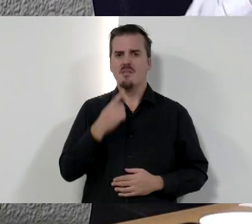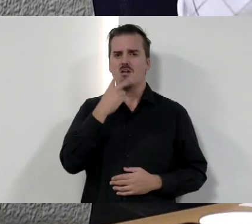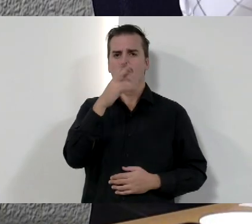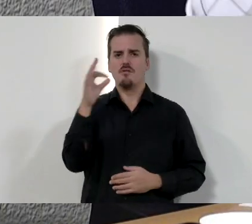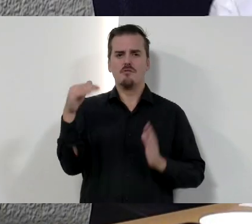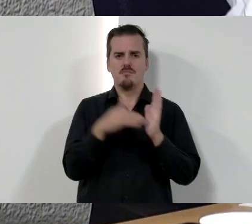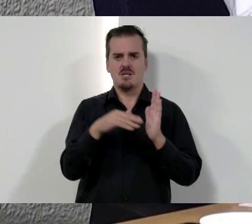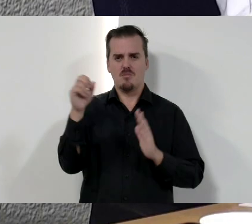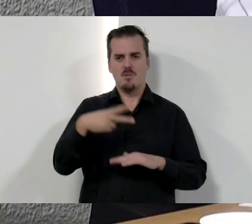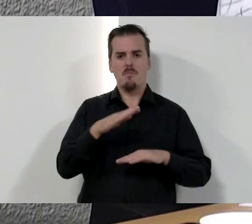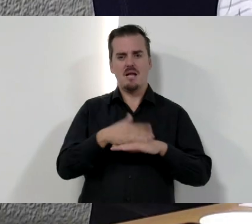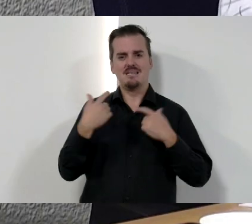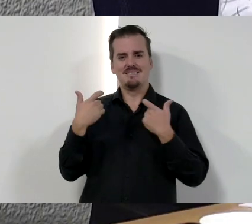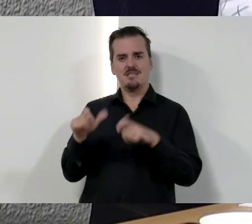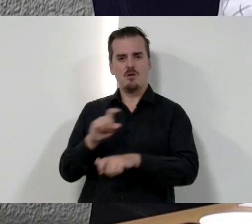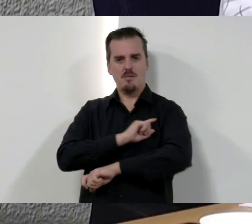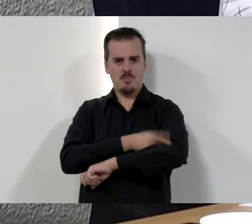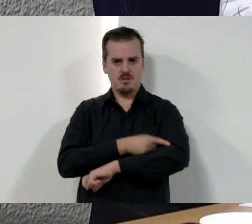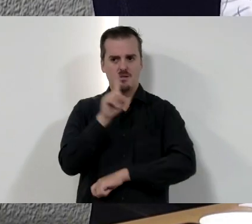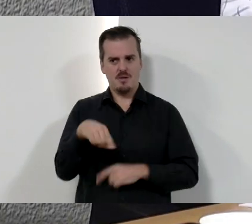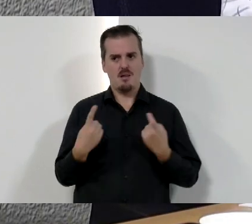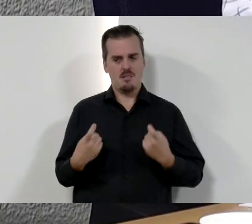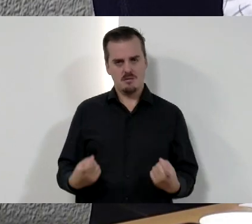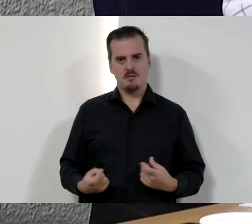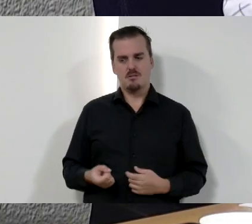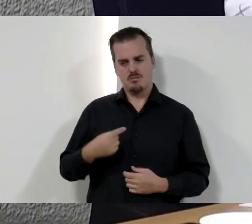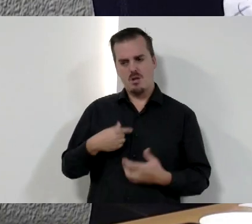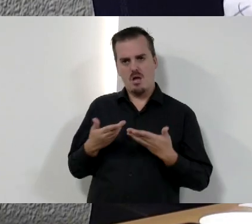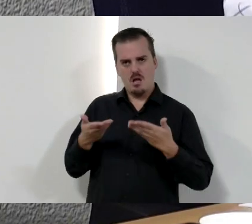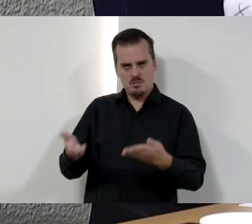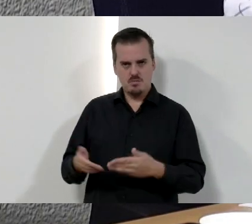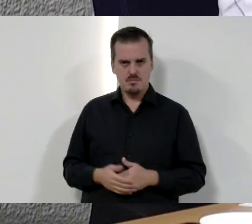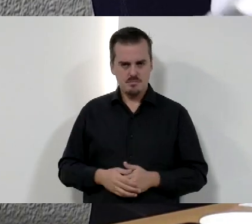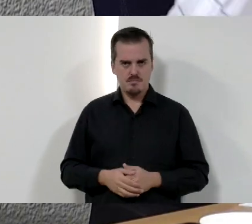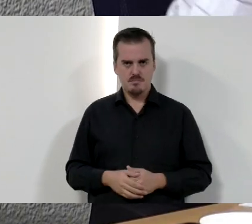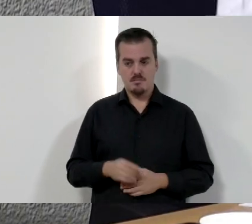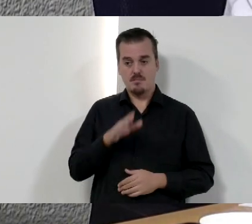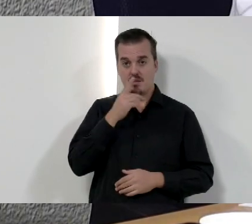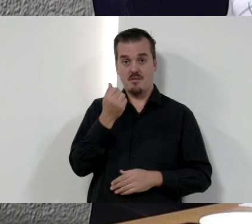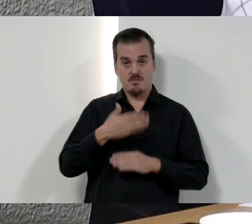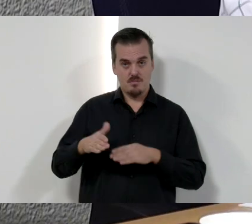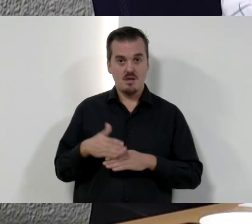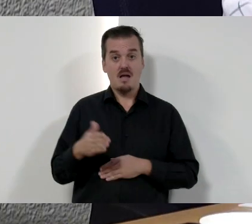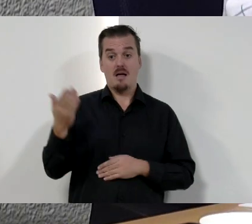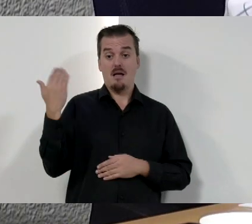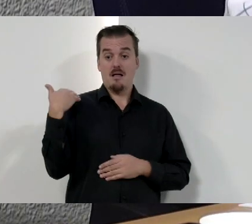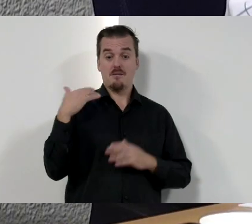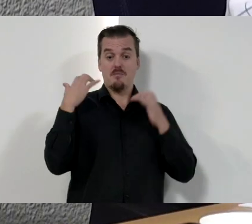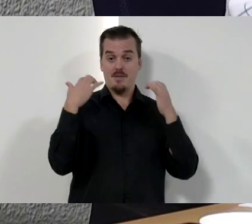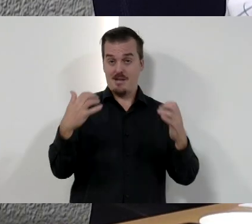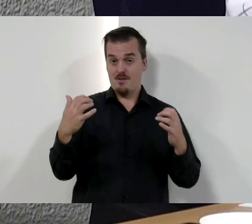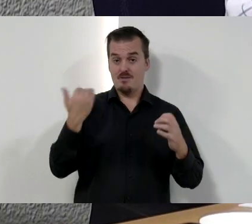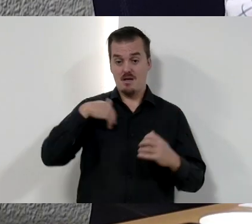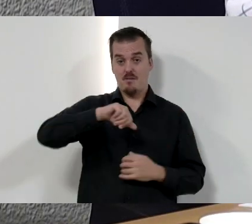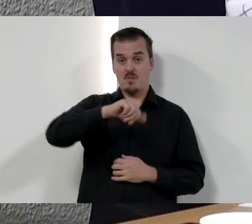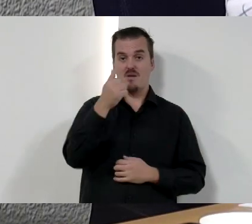para el sector del deporte que también lo necesita y le vamos a ayudar con encargo al remanente. Y en el pleno anterior aprobamos también